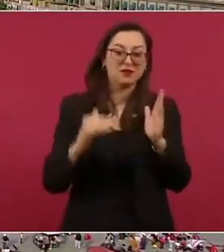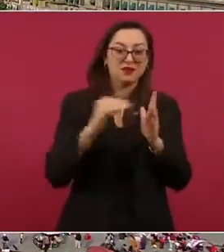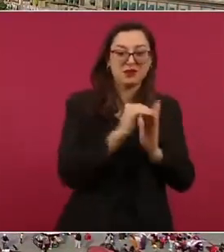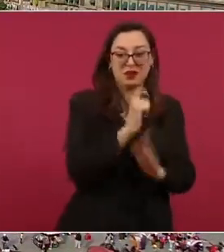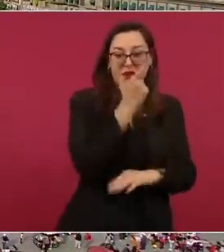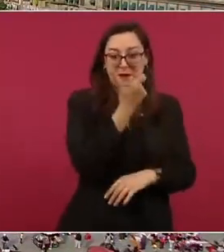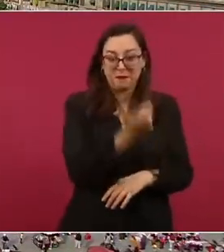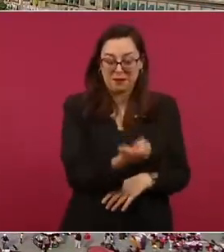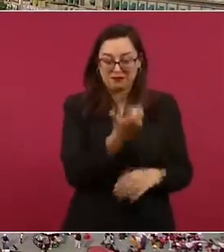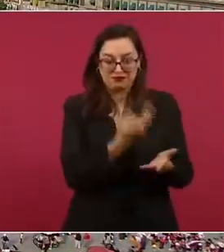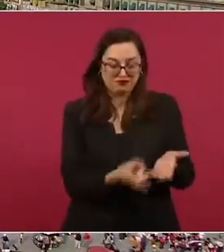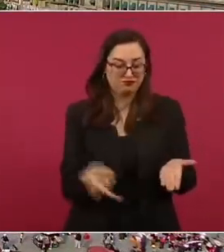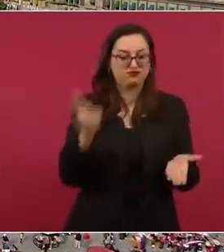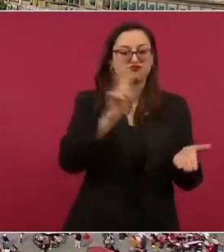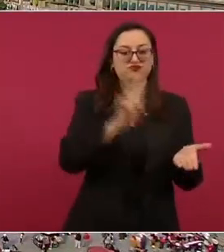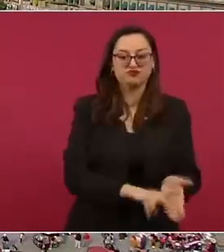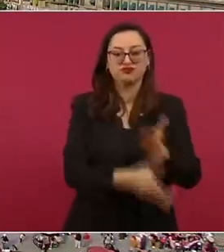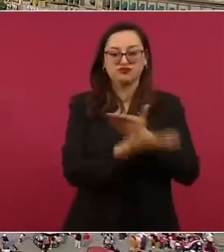Están